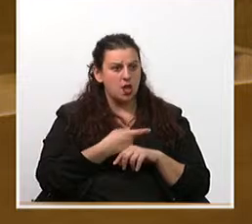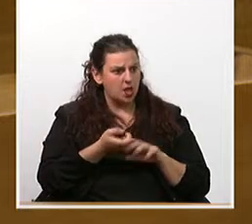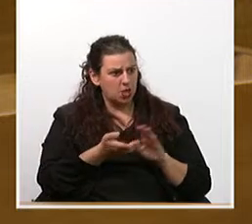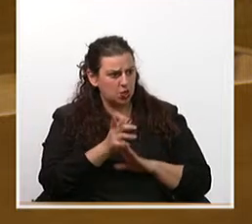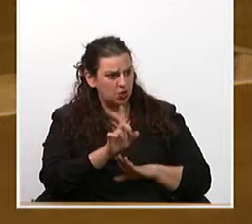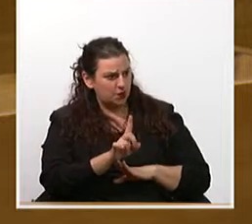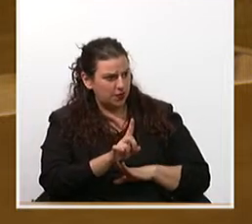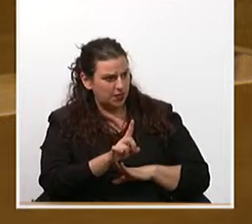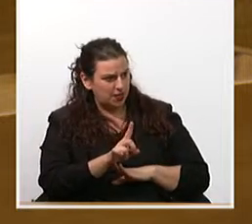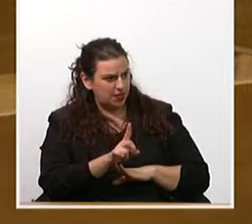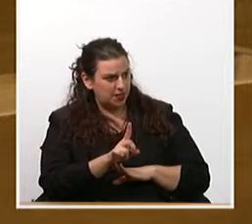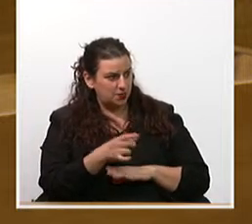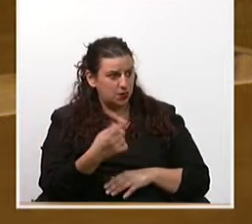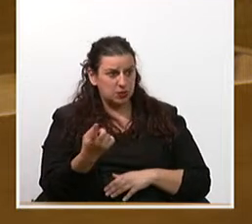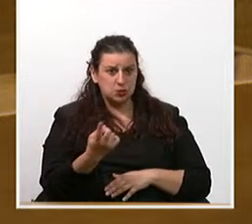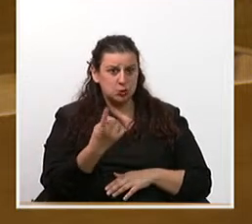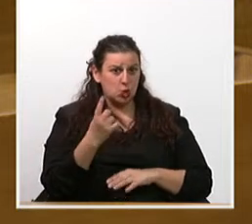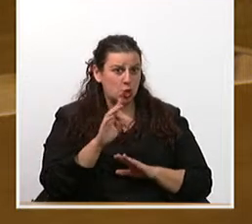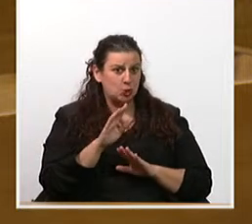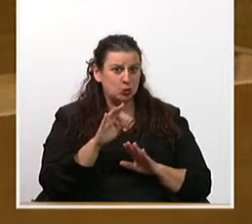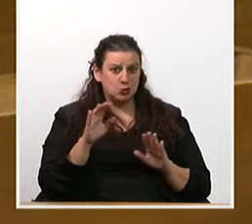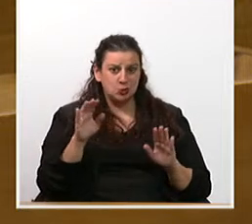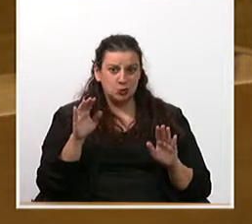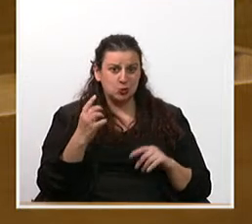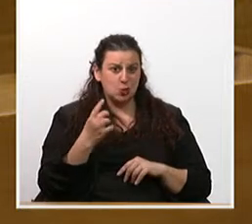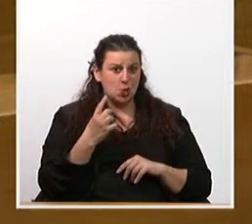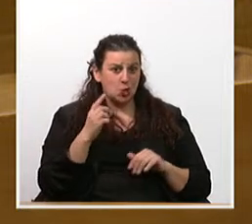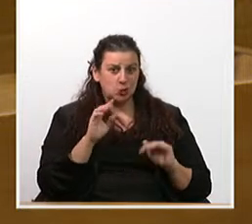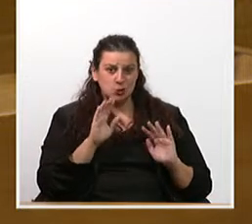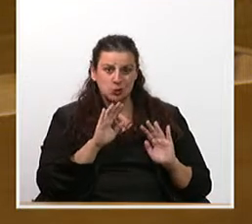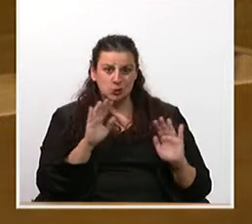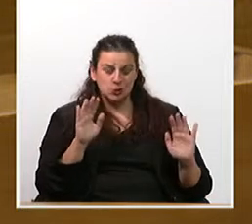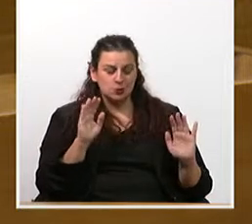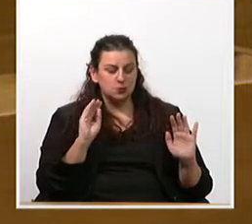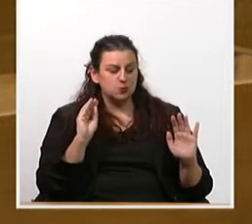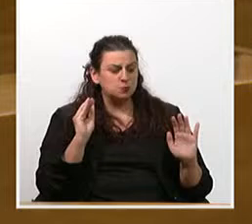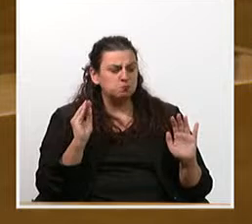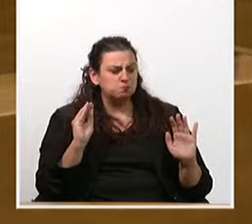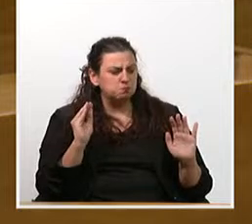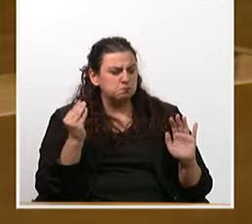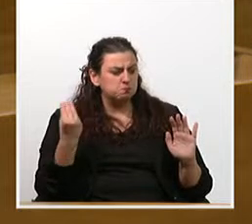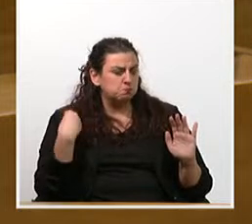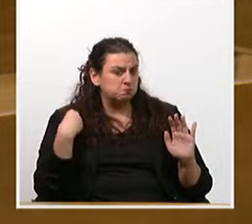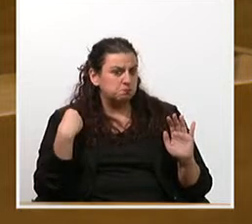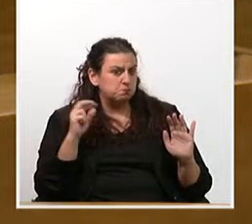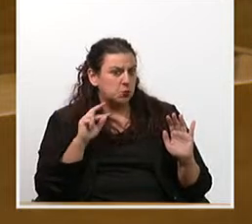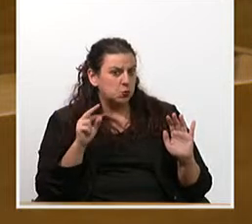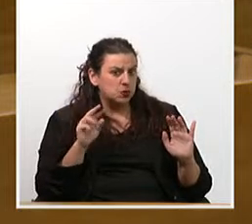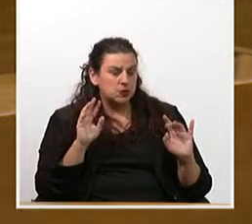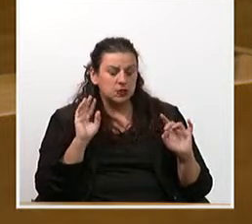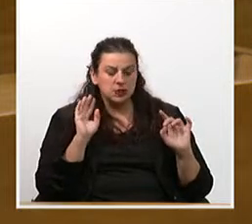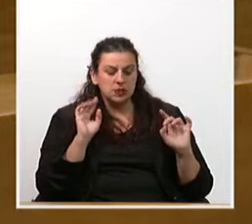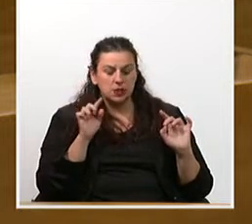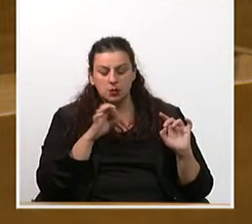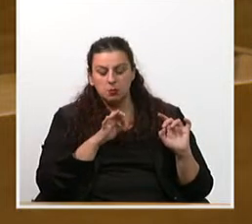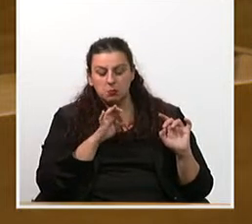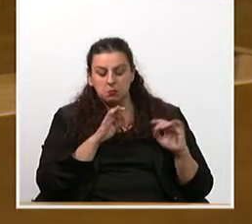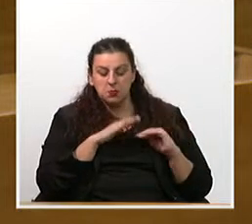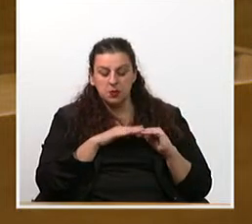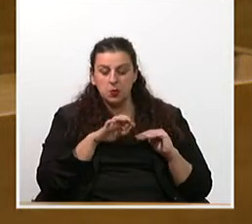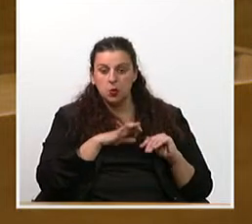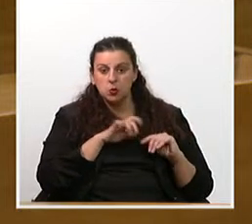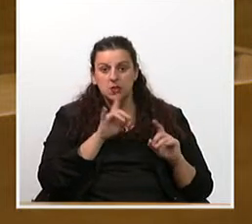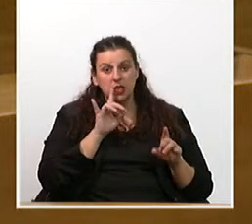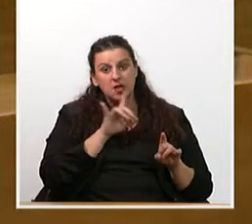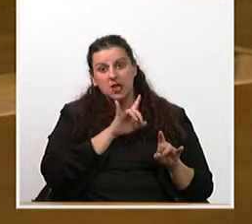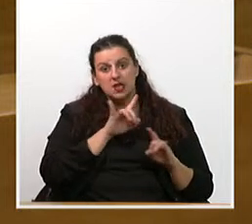va sols señor conseller sols cont una pregunta lo menos la deferencia de telefonar